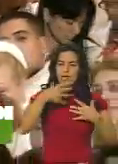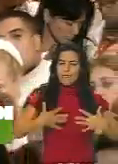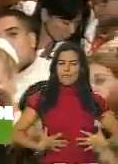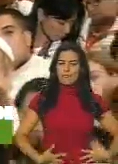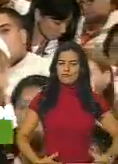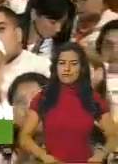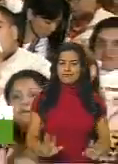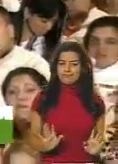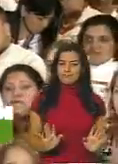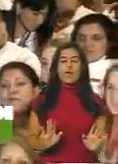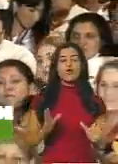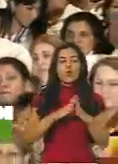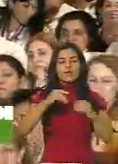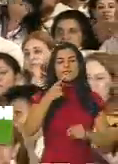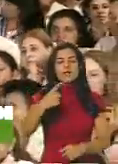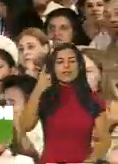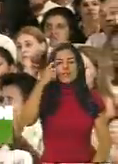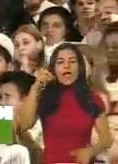son mayoría.